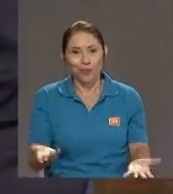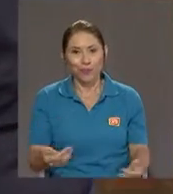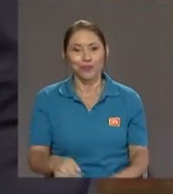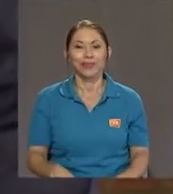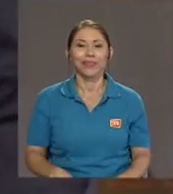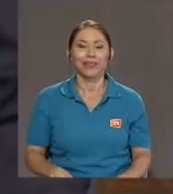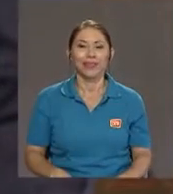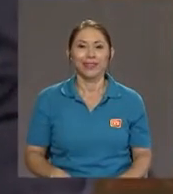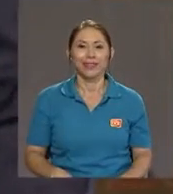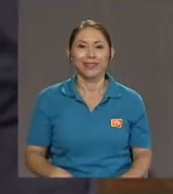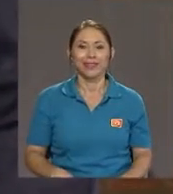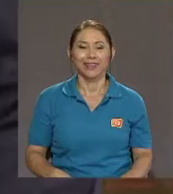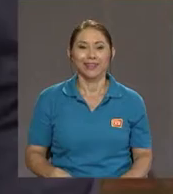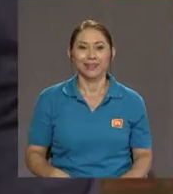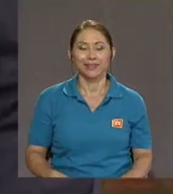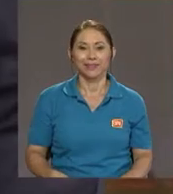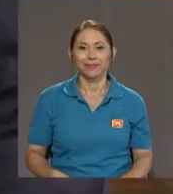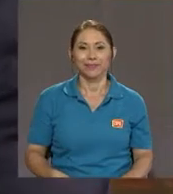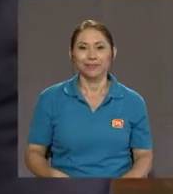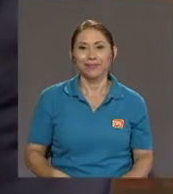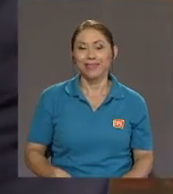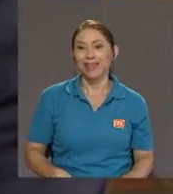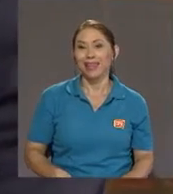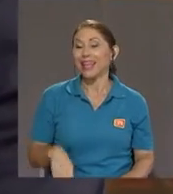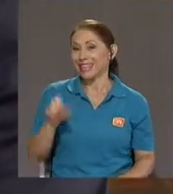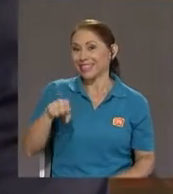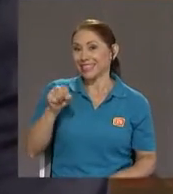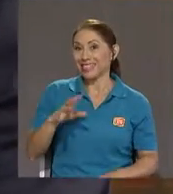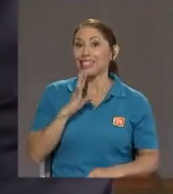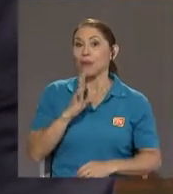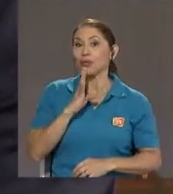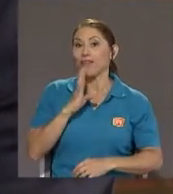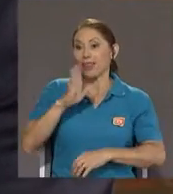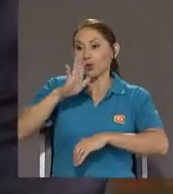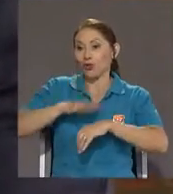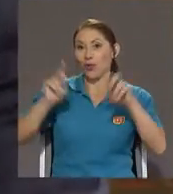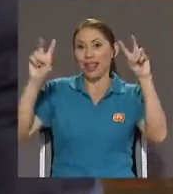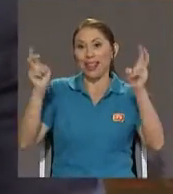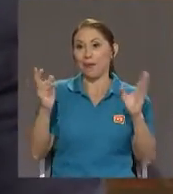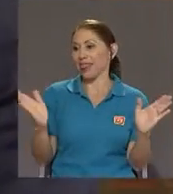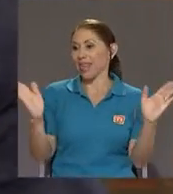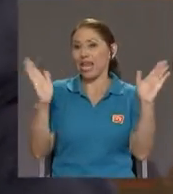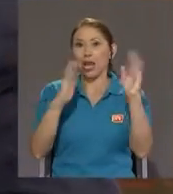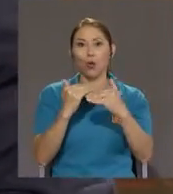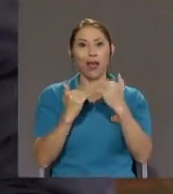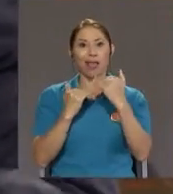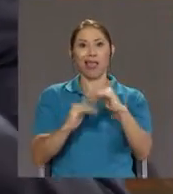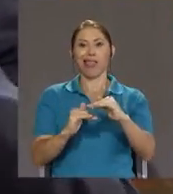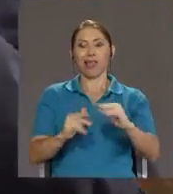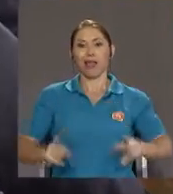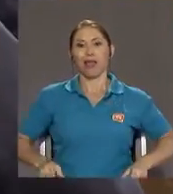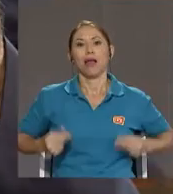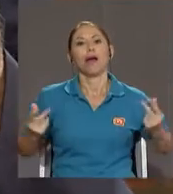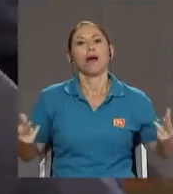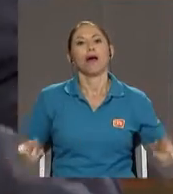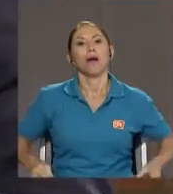Sí, estábamos hablando del tema este de la ausencia de restricción presupuestaria en la caja, que la